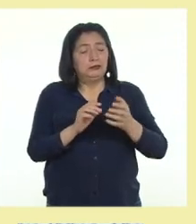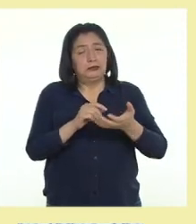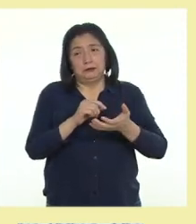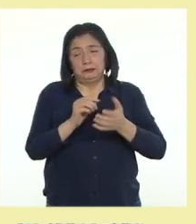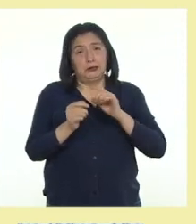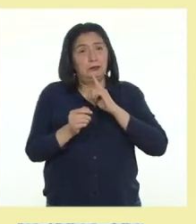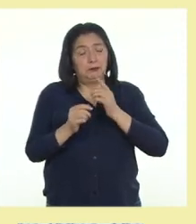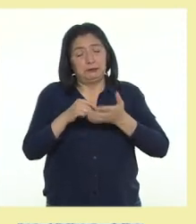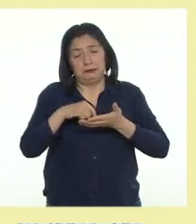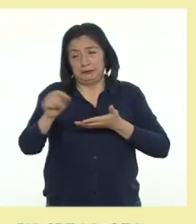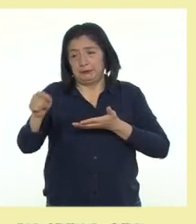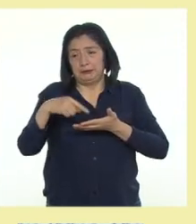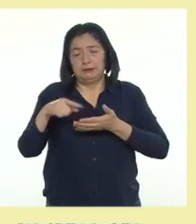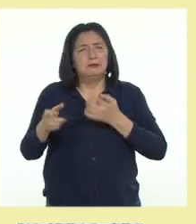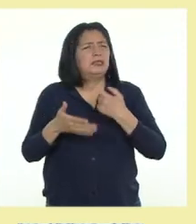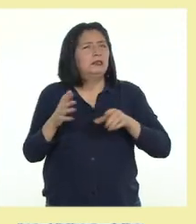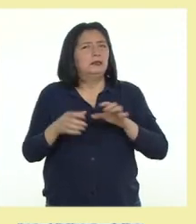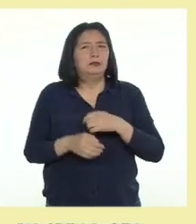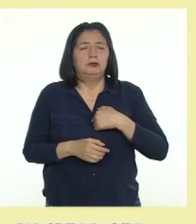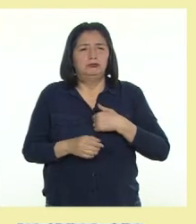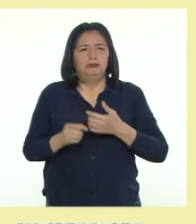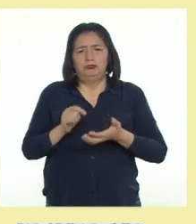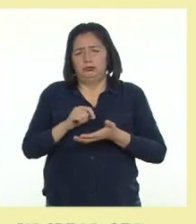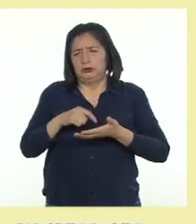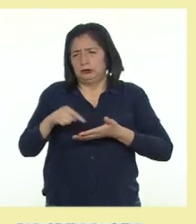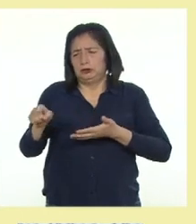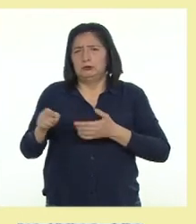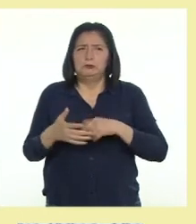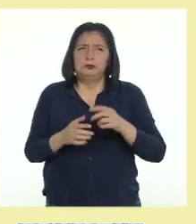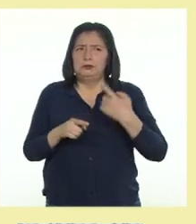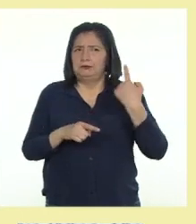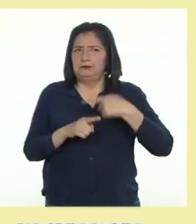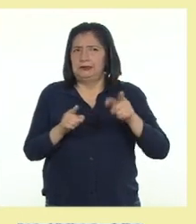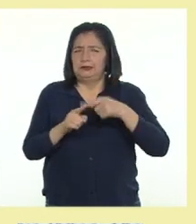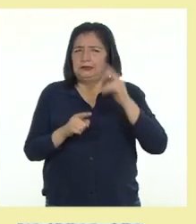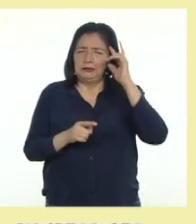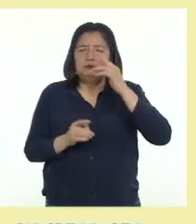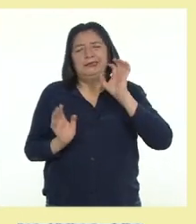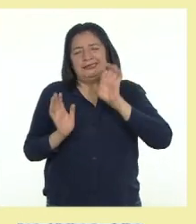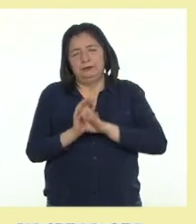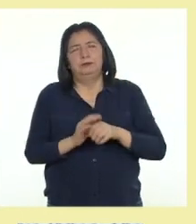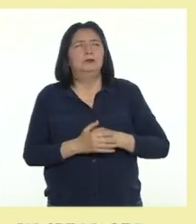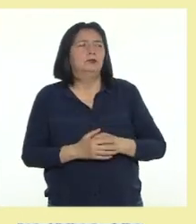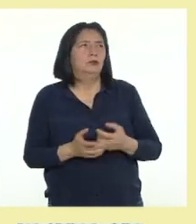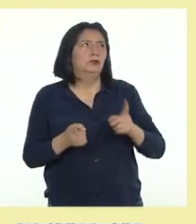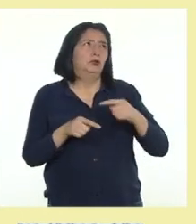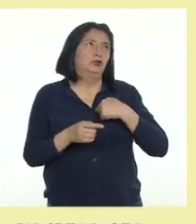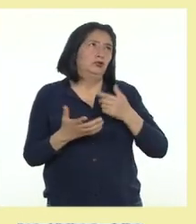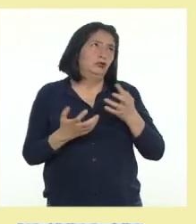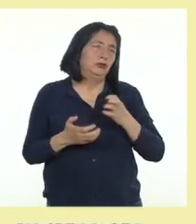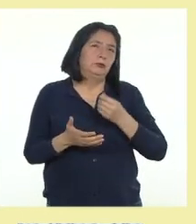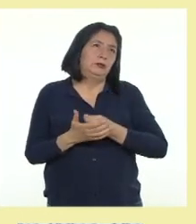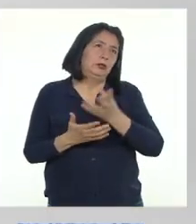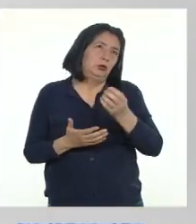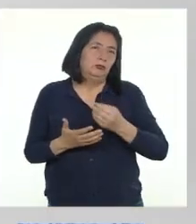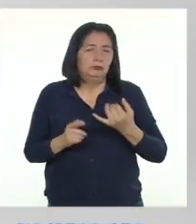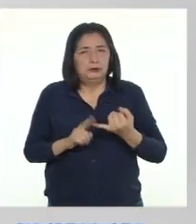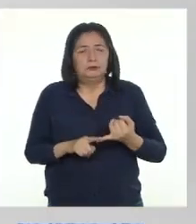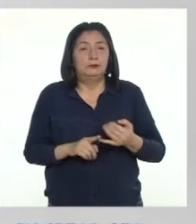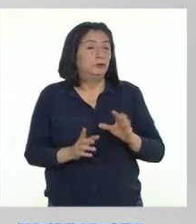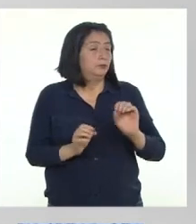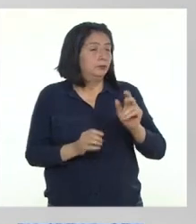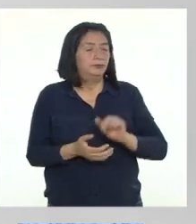mamá, ¿para qué lo haces? Yo le escribo por varios motivos. Por ejemplo, cuando quiero que me compren algo.